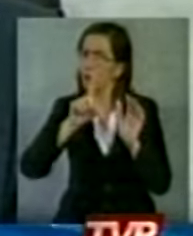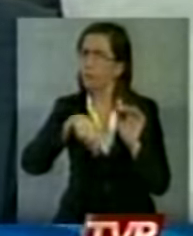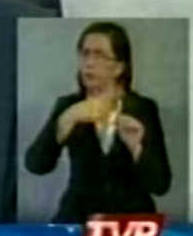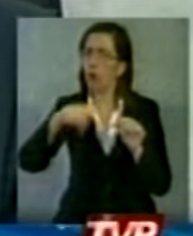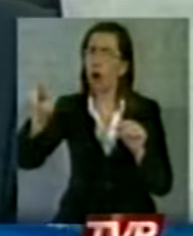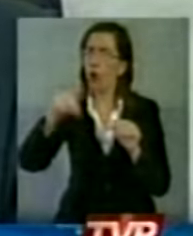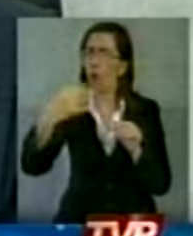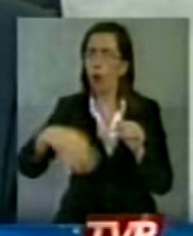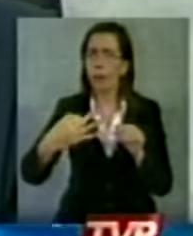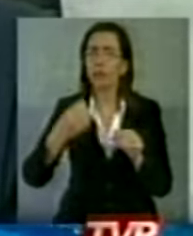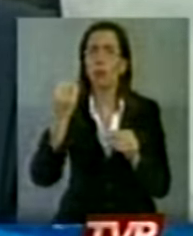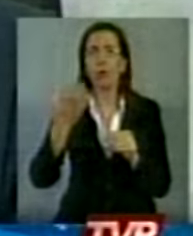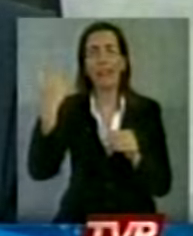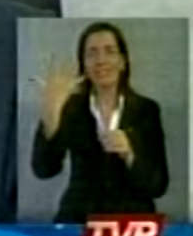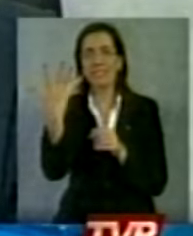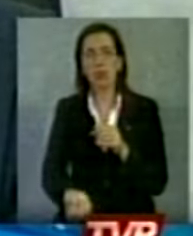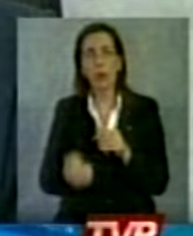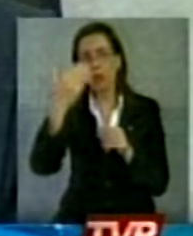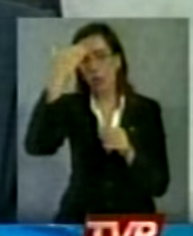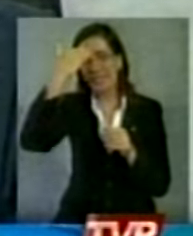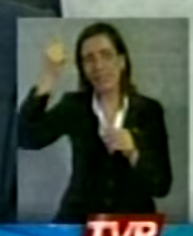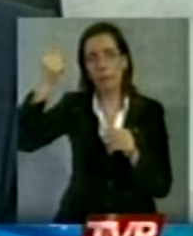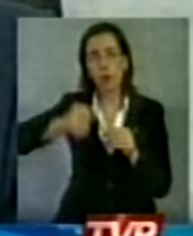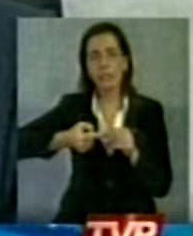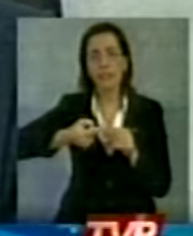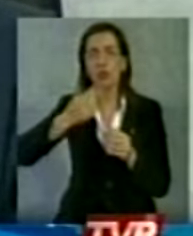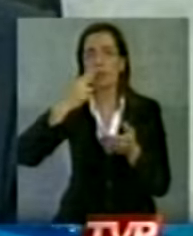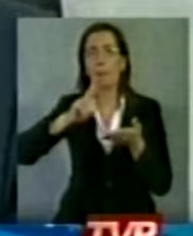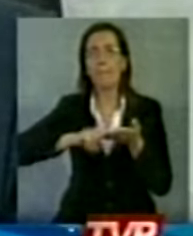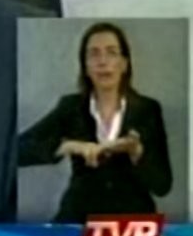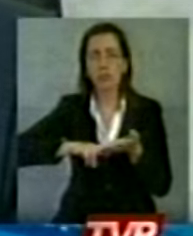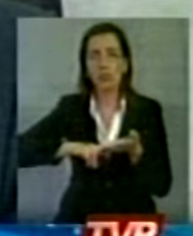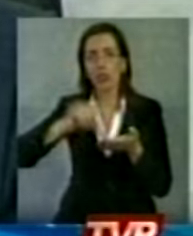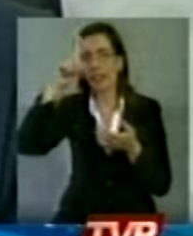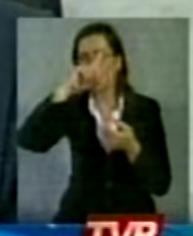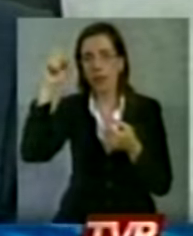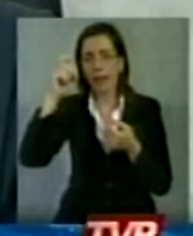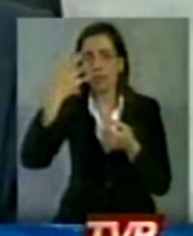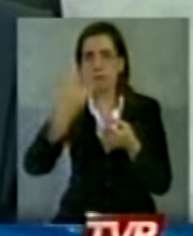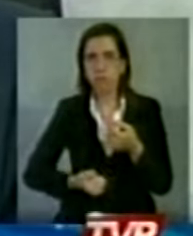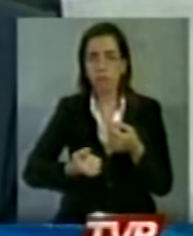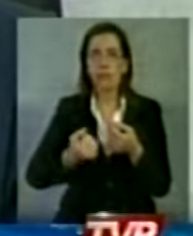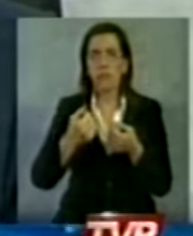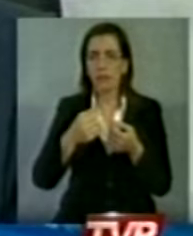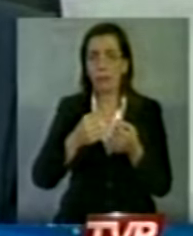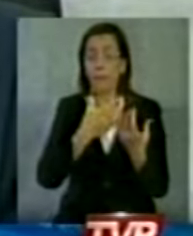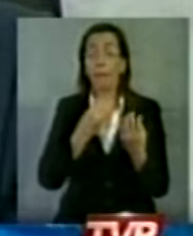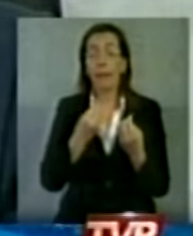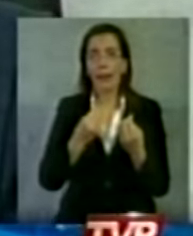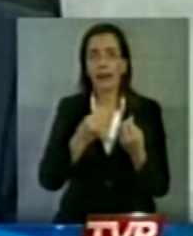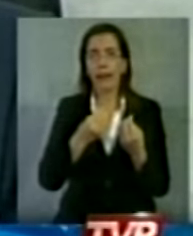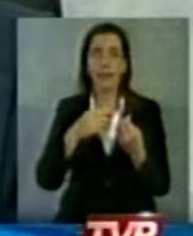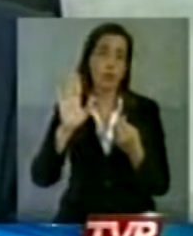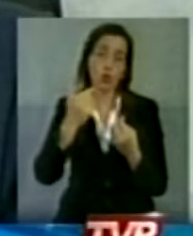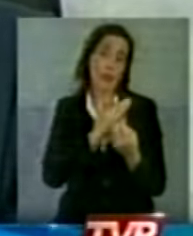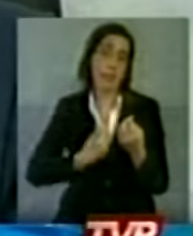inconstitucionalidad de la deducción del 15% de la masa de impuestos coparticipables que